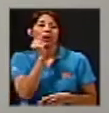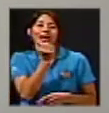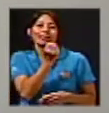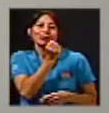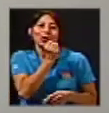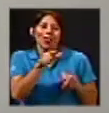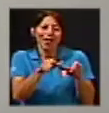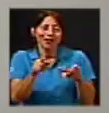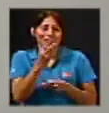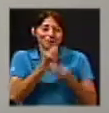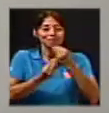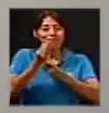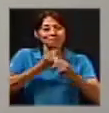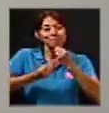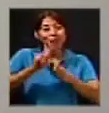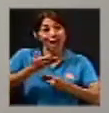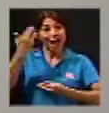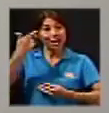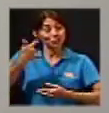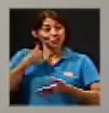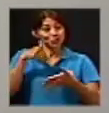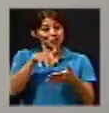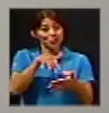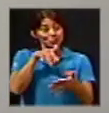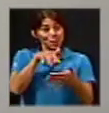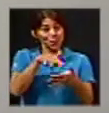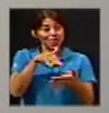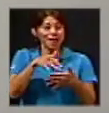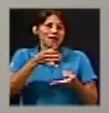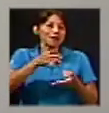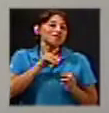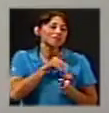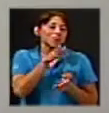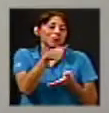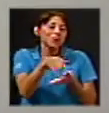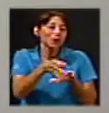de estudiante yo tomaba café, y muchas otras